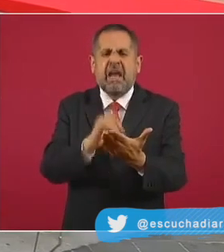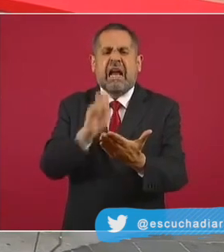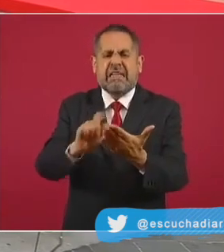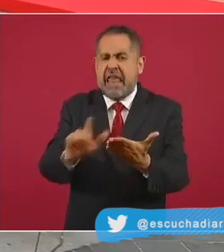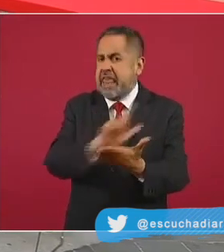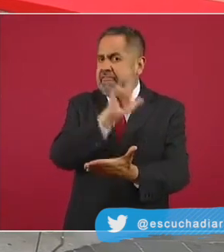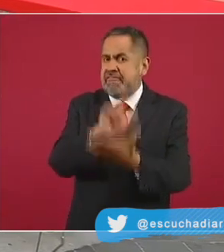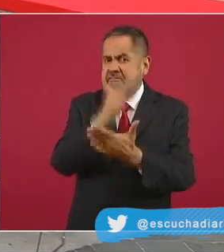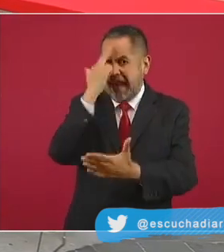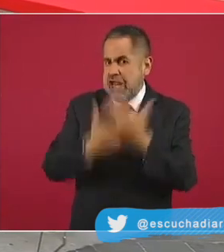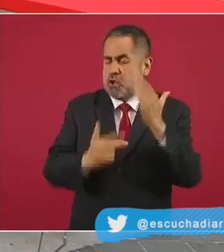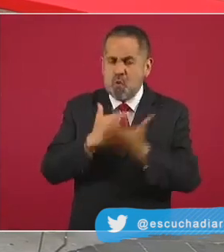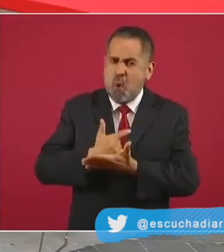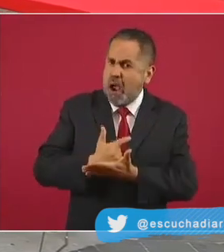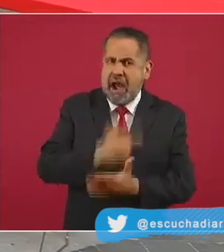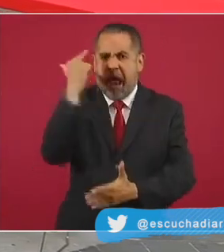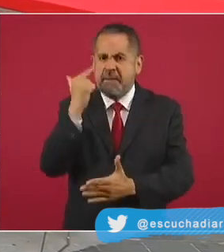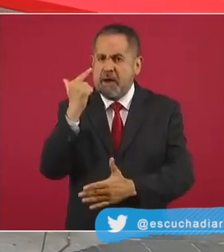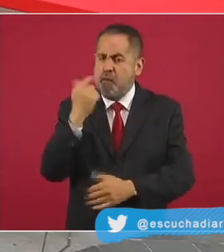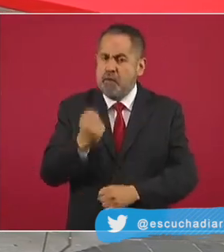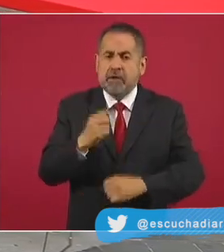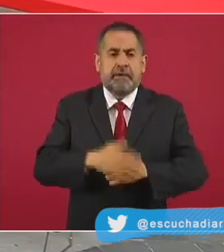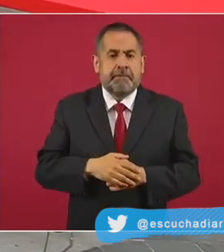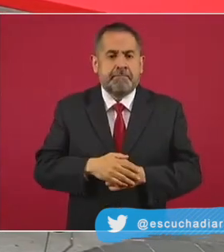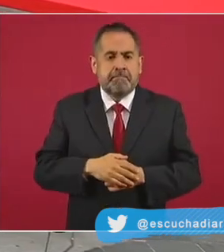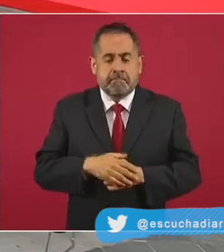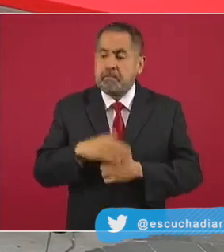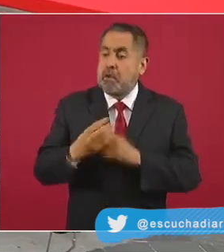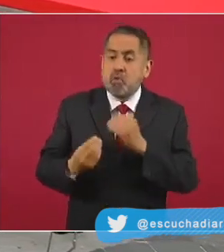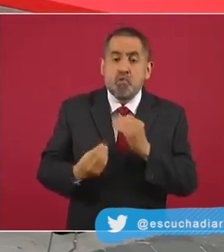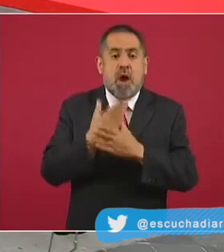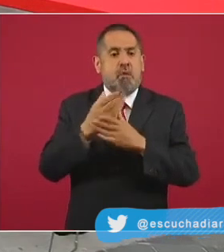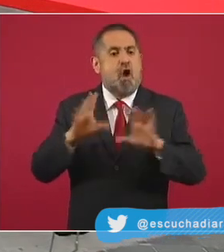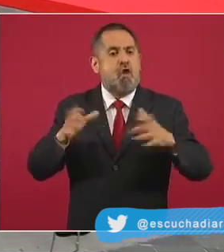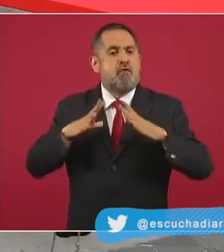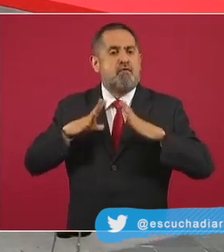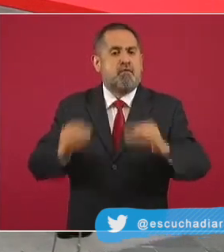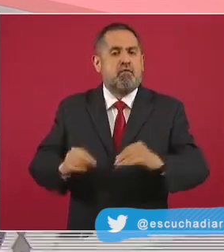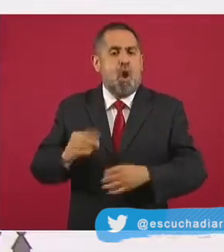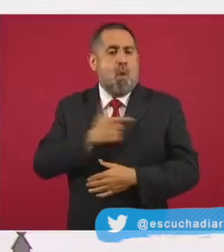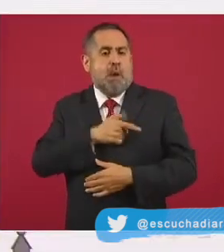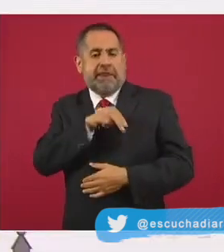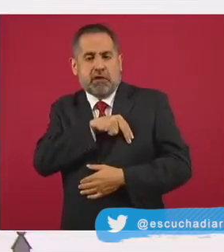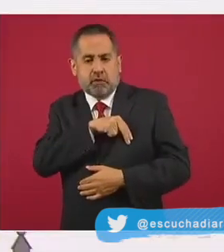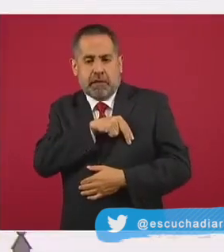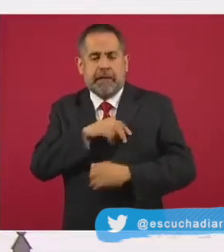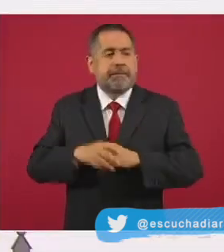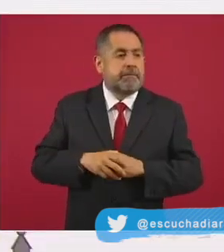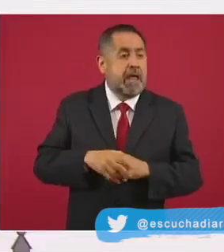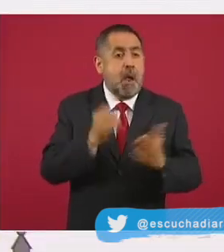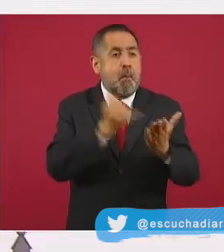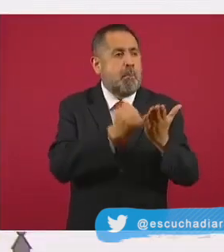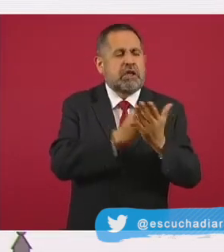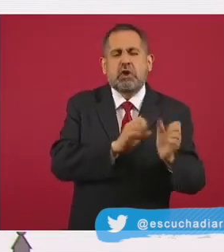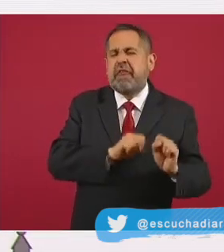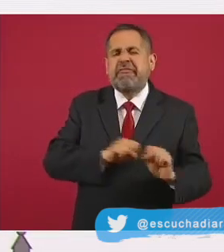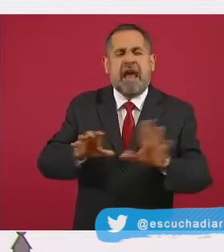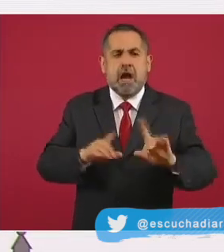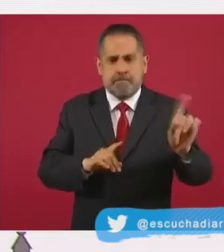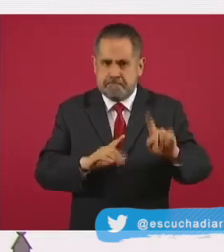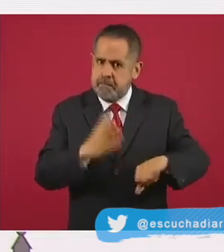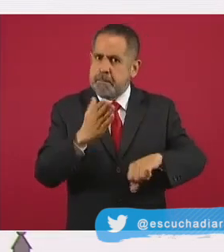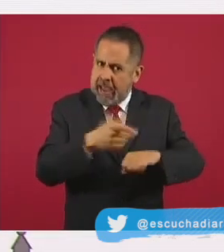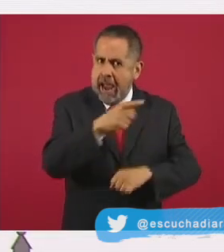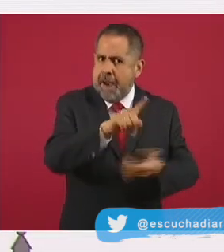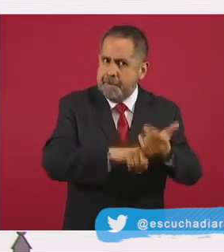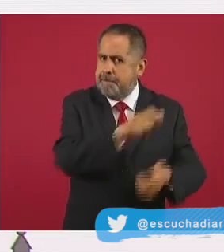graves. Se creó la Guardia Nacional, se canceló la condonación de impuestos, se garantizó